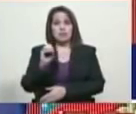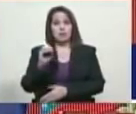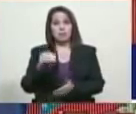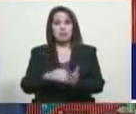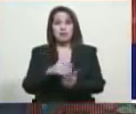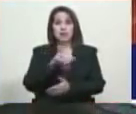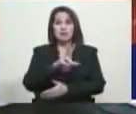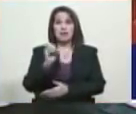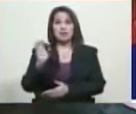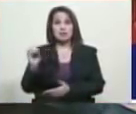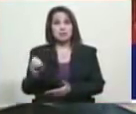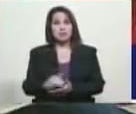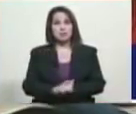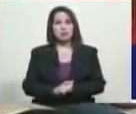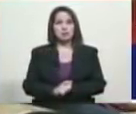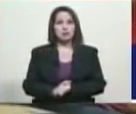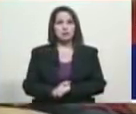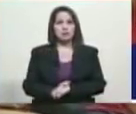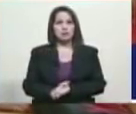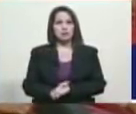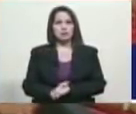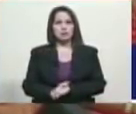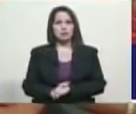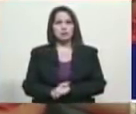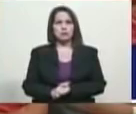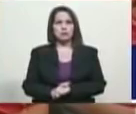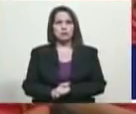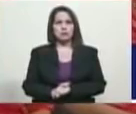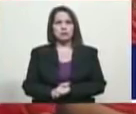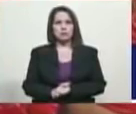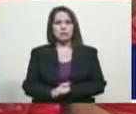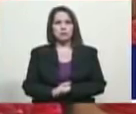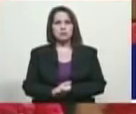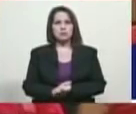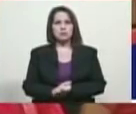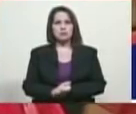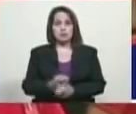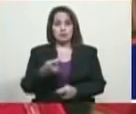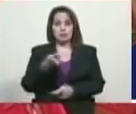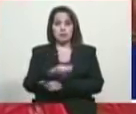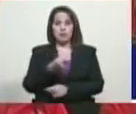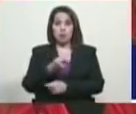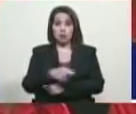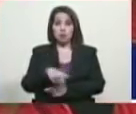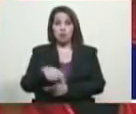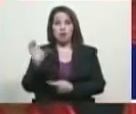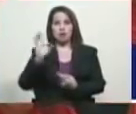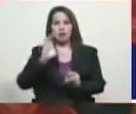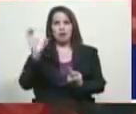10.300. Como decía el profesor Aristóbulo Isturiz, estamos graduando en Caracas,